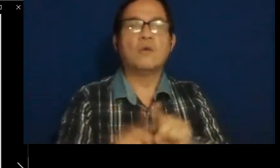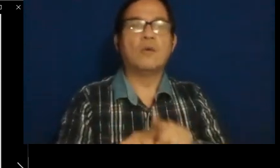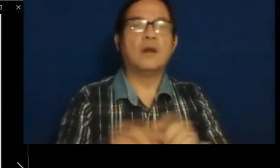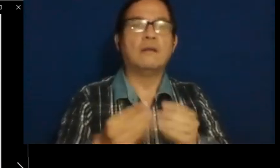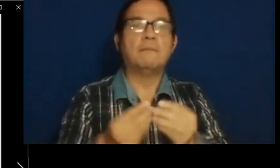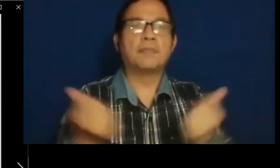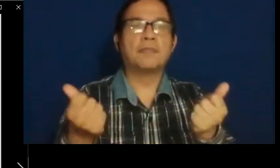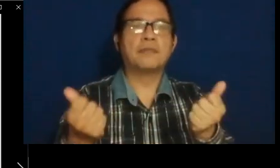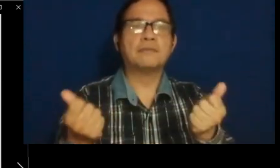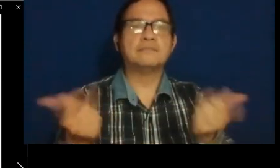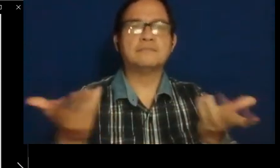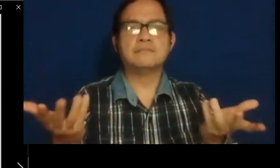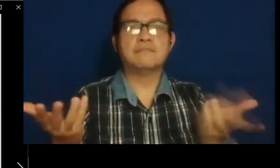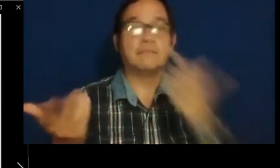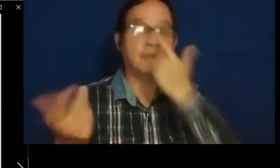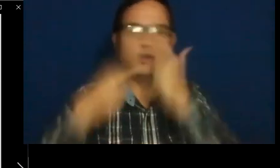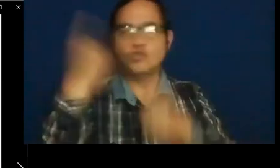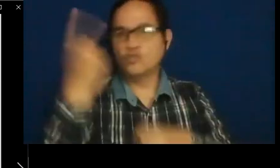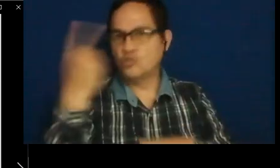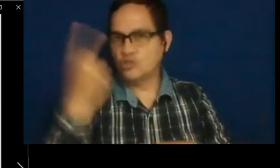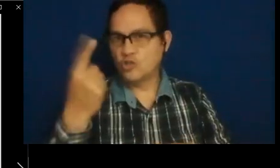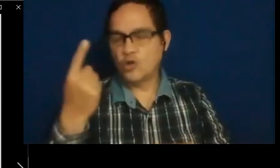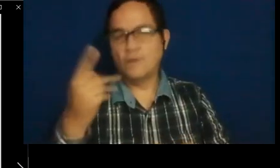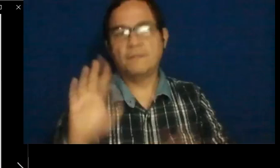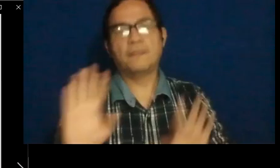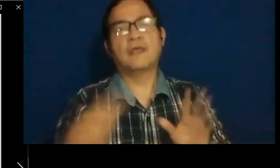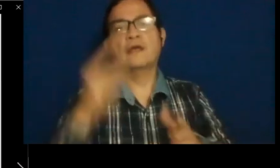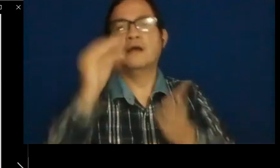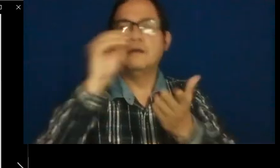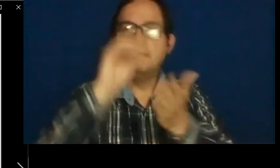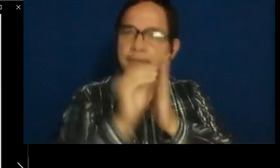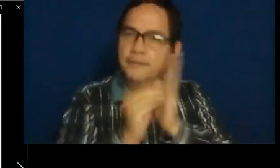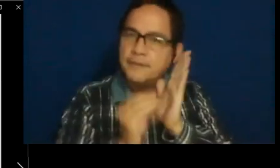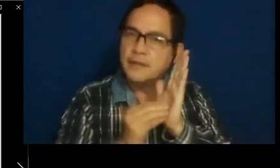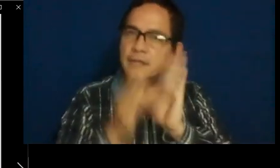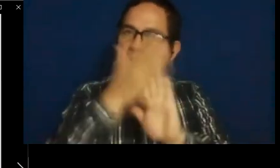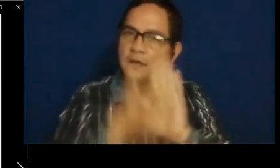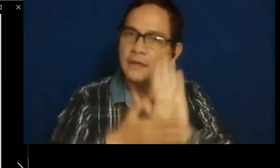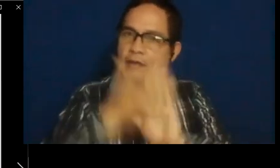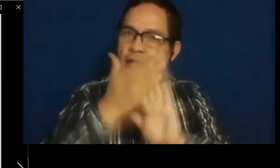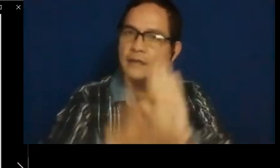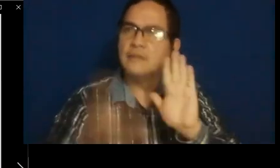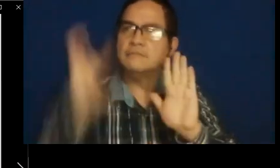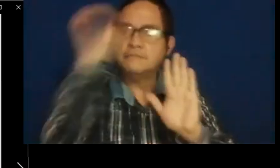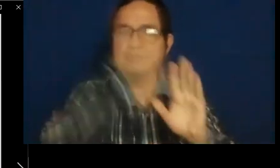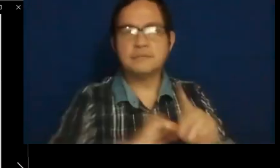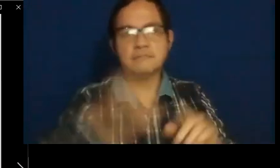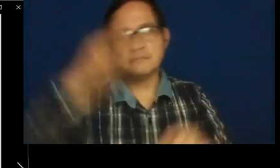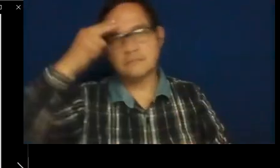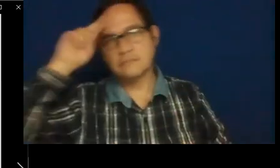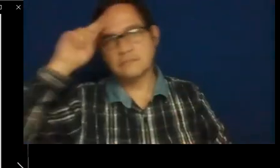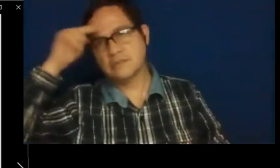desaparece. Ojo con esto. Solo y solo aquí en el montaje que vamos a realizar en esta práctica vamos a suponer